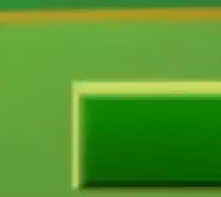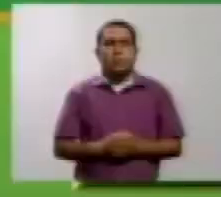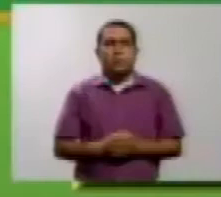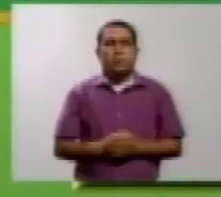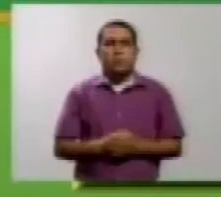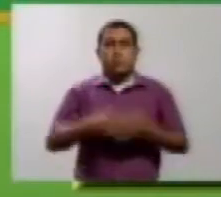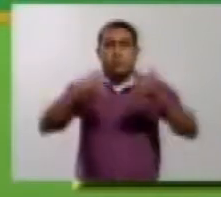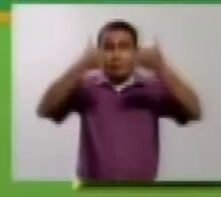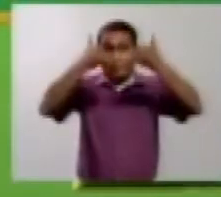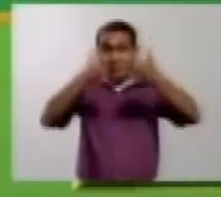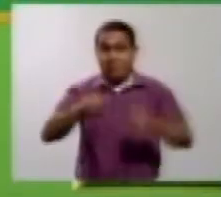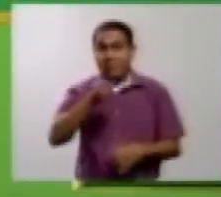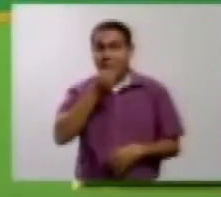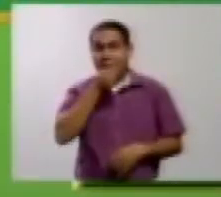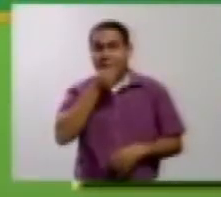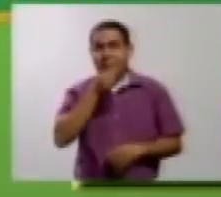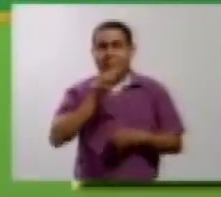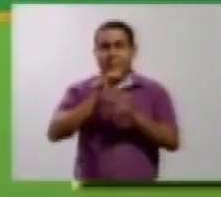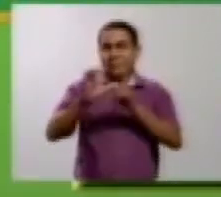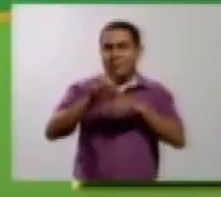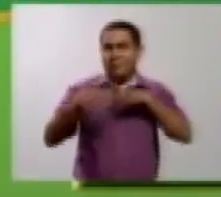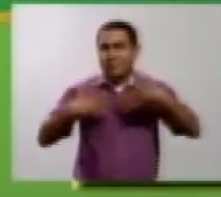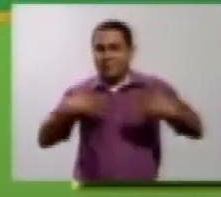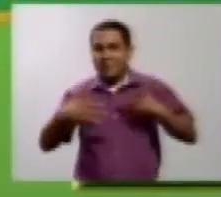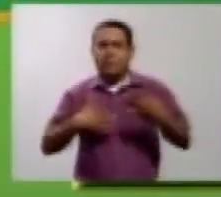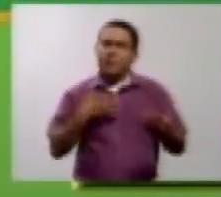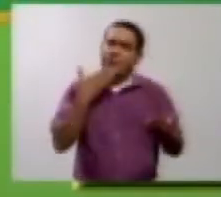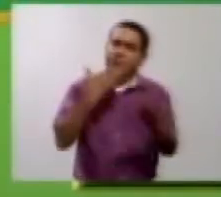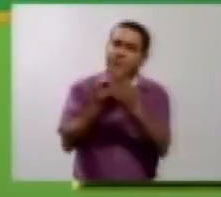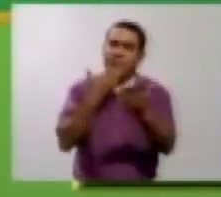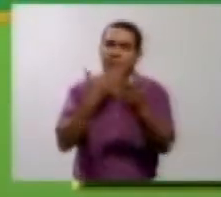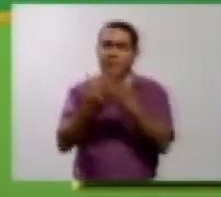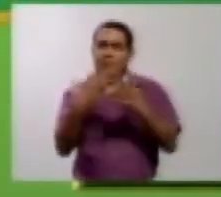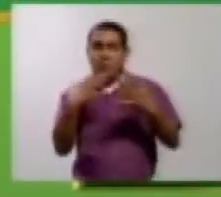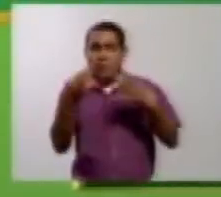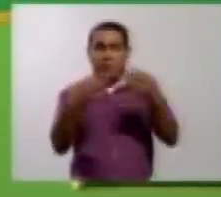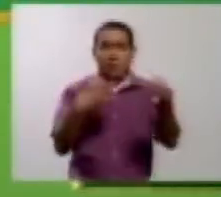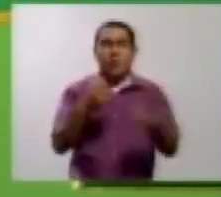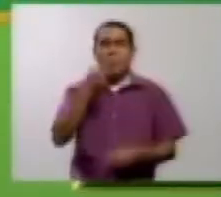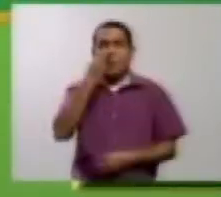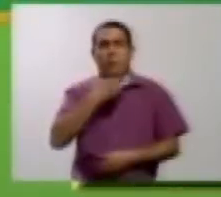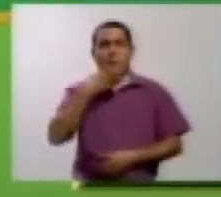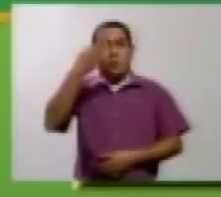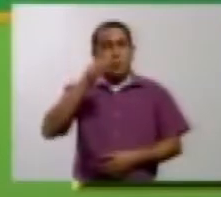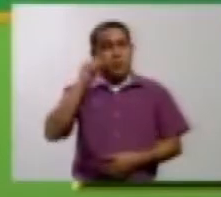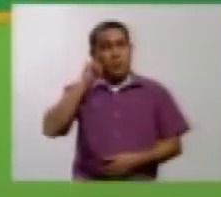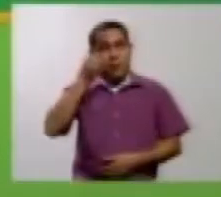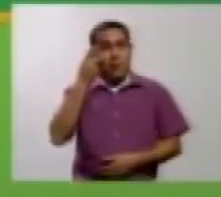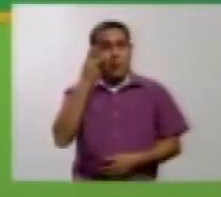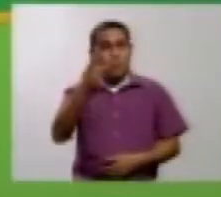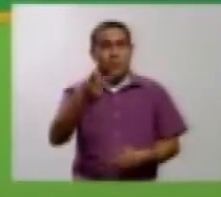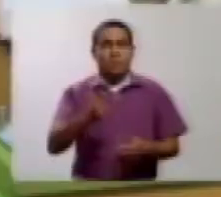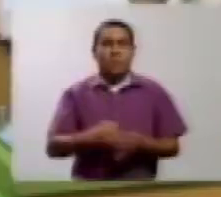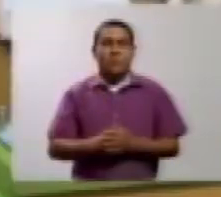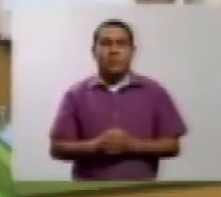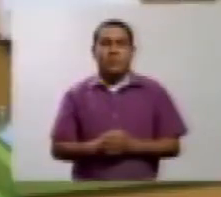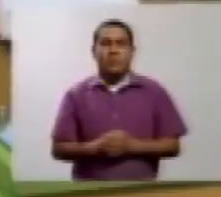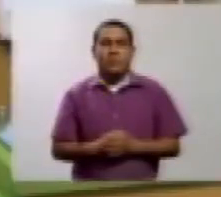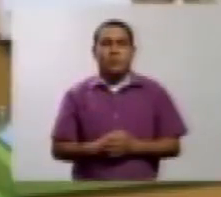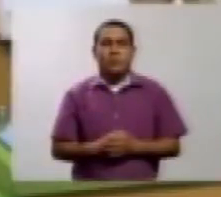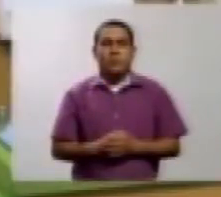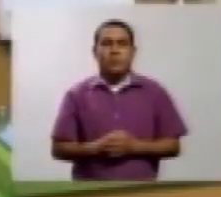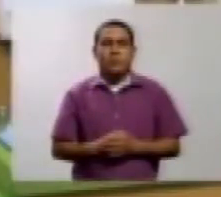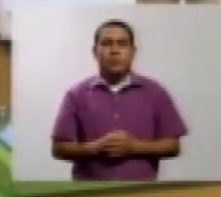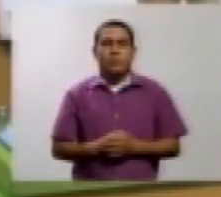Y hasta aquí las noticias del entretenimiento. Gracias por elegir nuestro compromiso con la verdad. Nos vemos mañana. Ahí